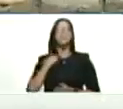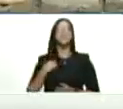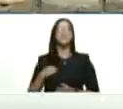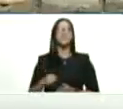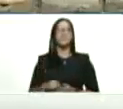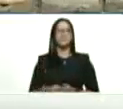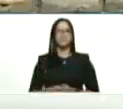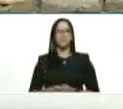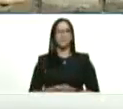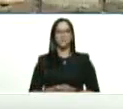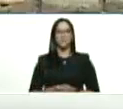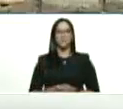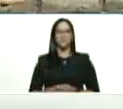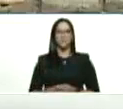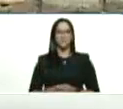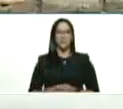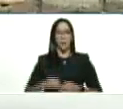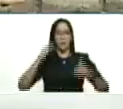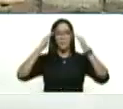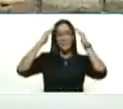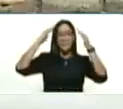Bueno, mis saludos a toda la comunidad